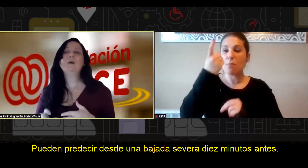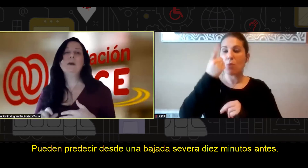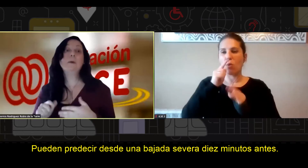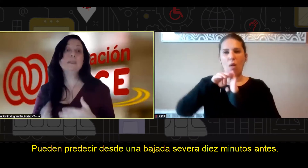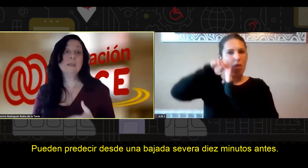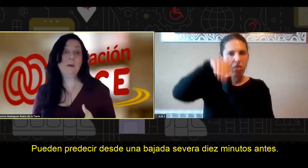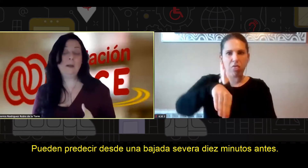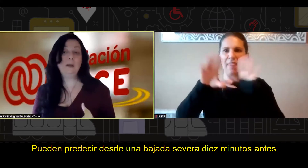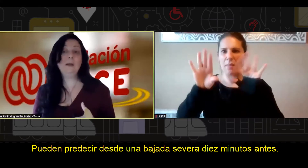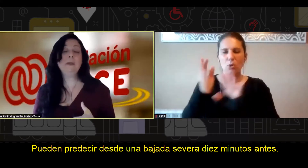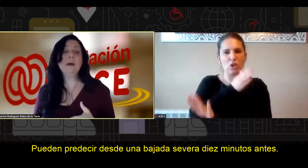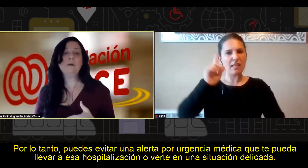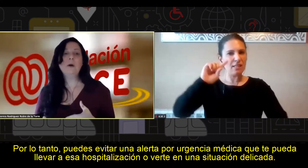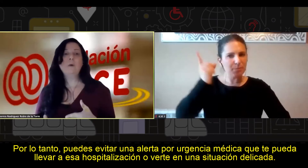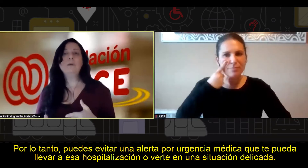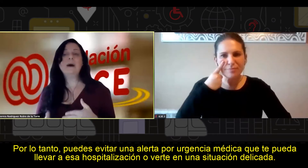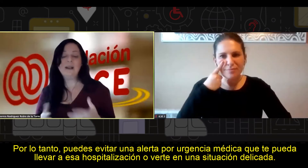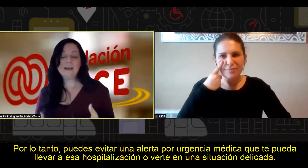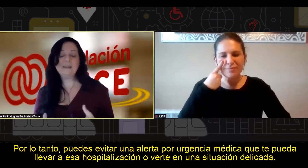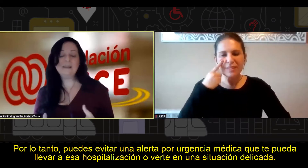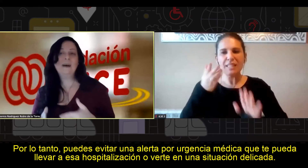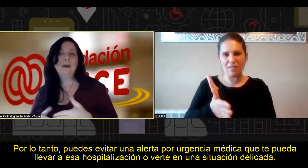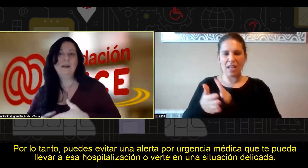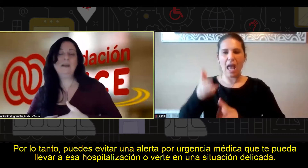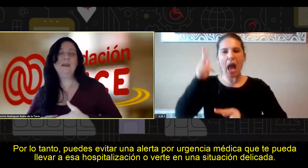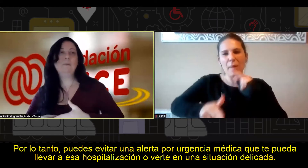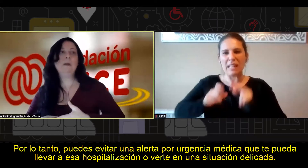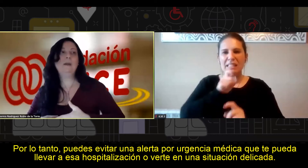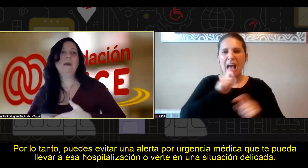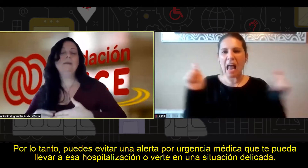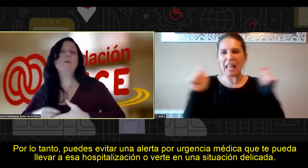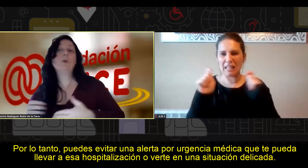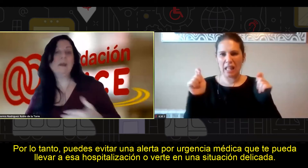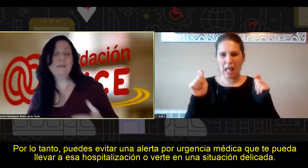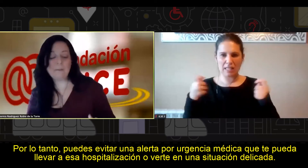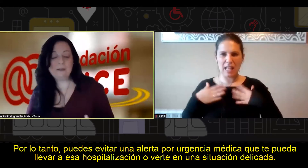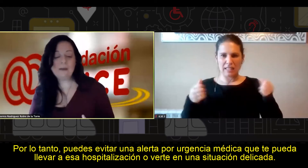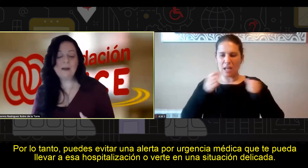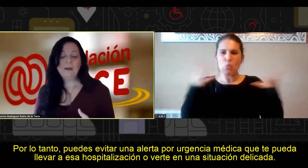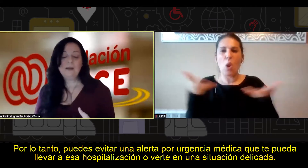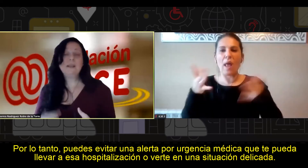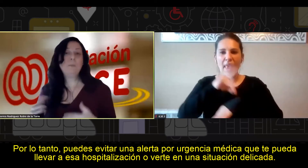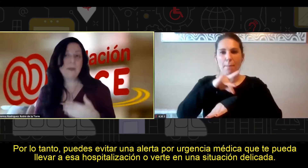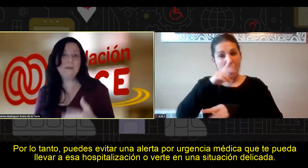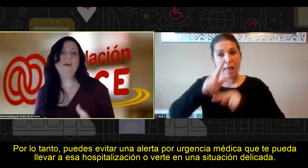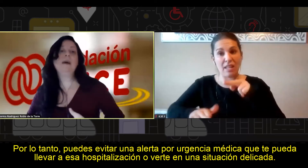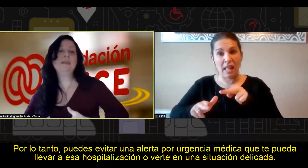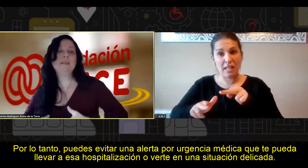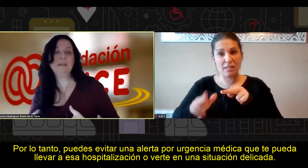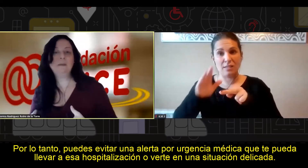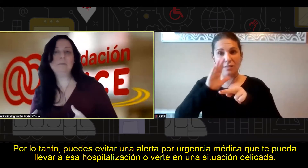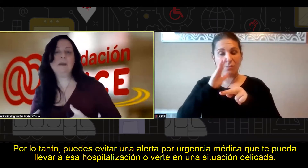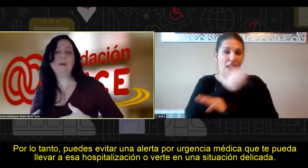tanto, puedes evitar una alerta por urgencia médica que te pueda llevar a